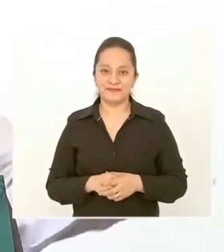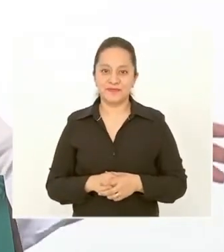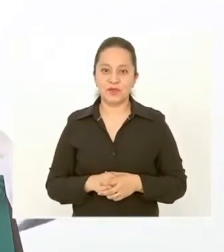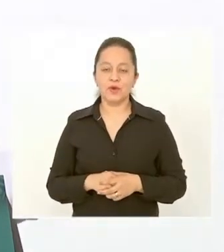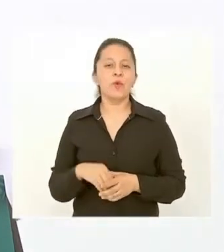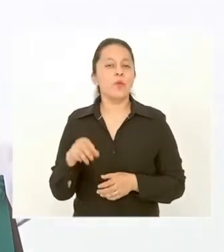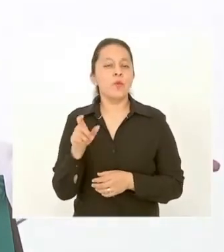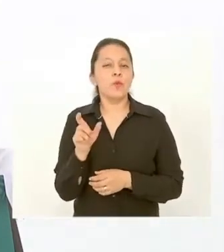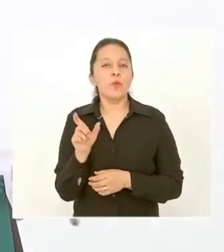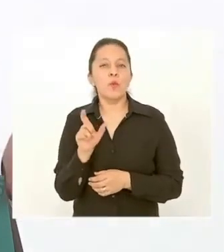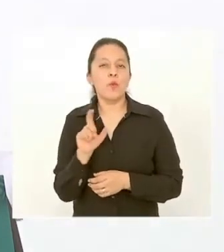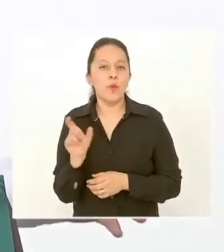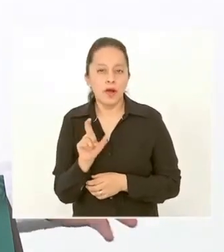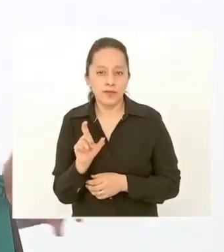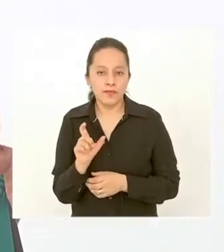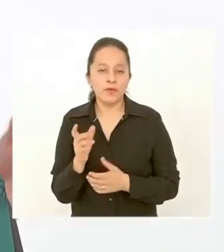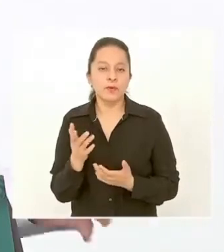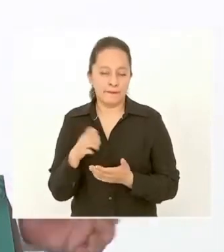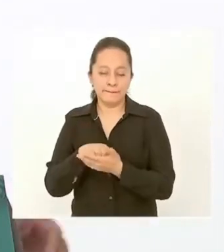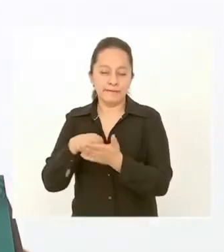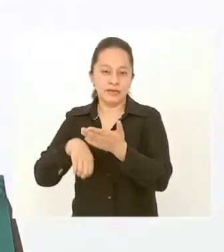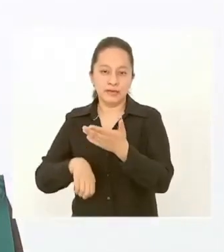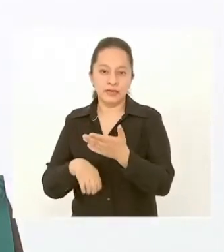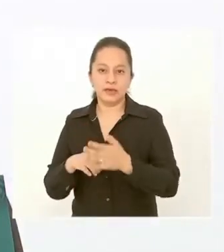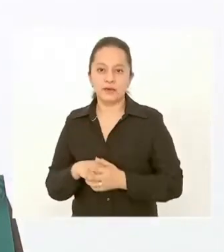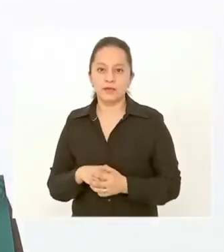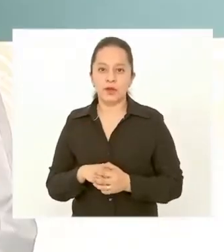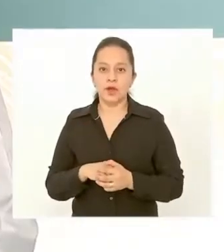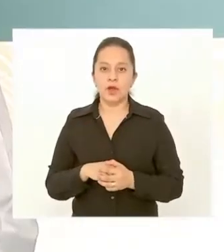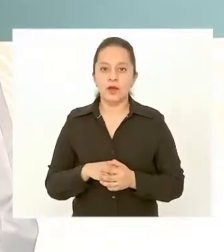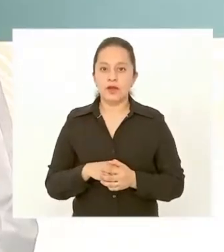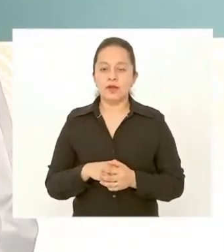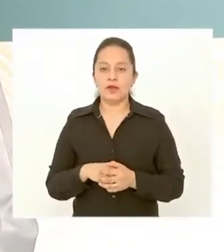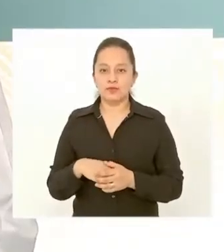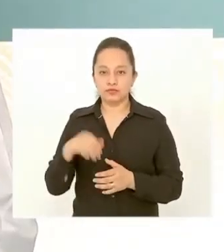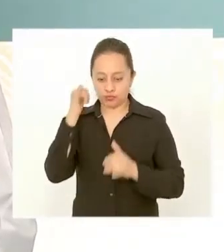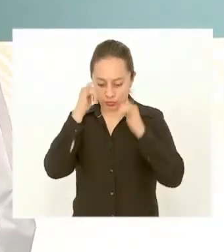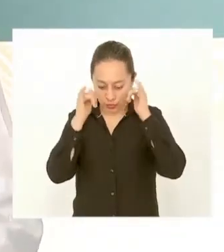cuando se hace y una faena